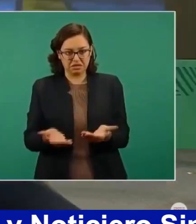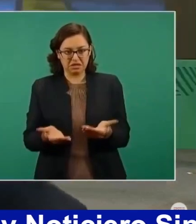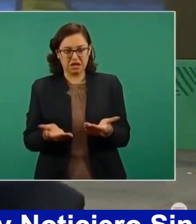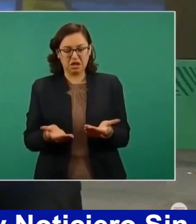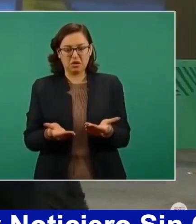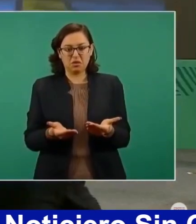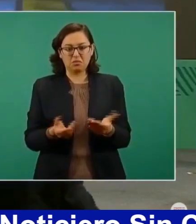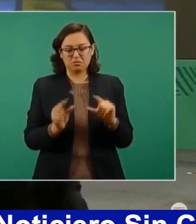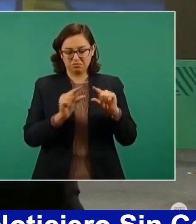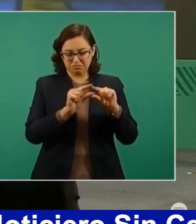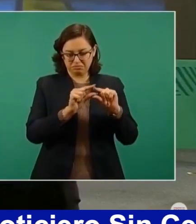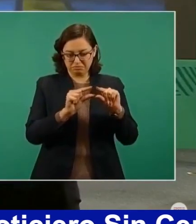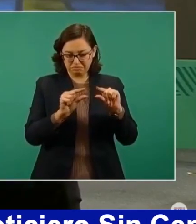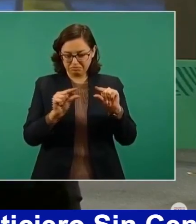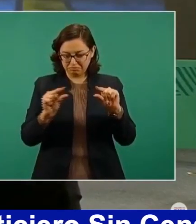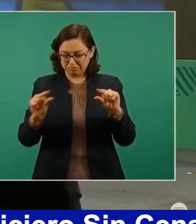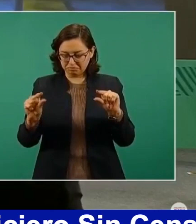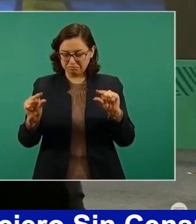llegaron a México.